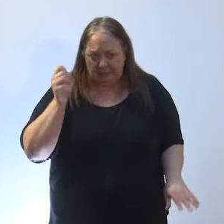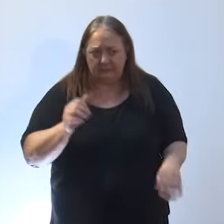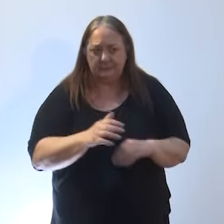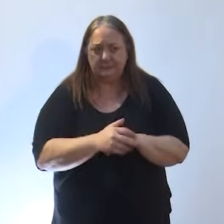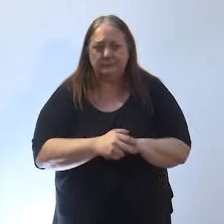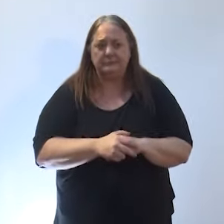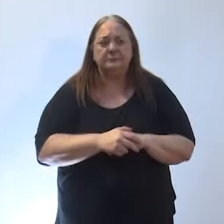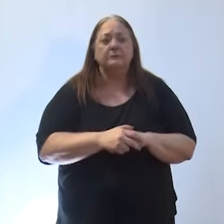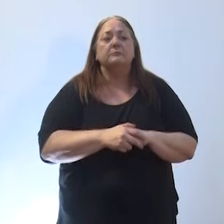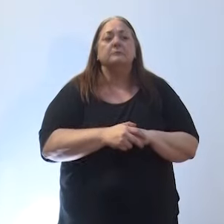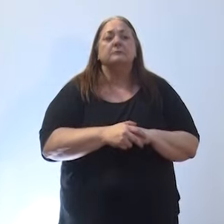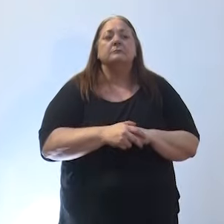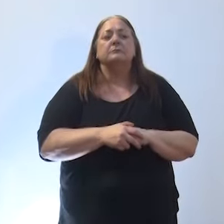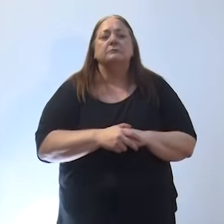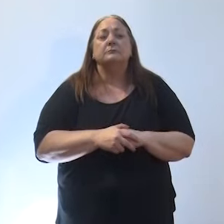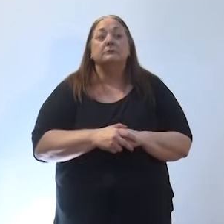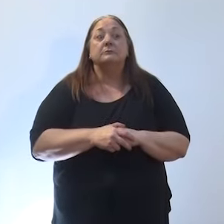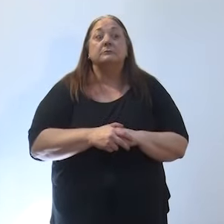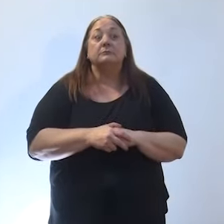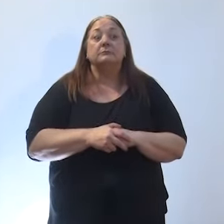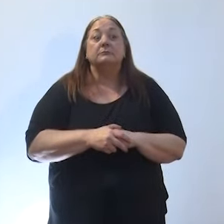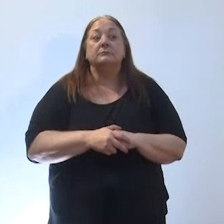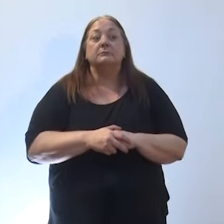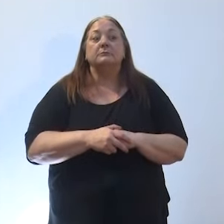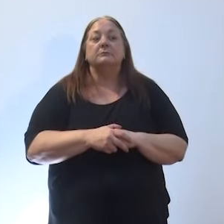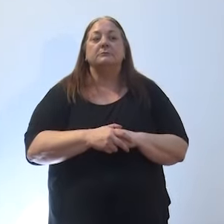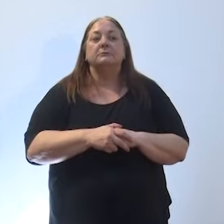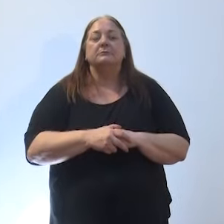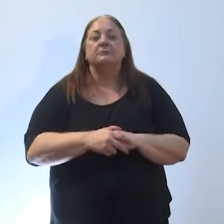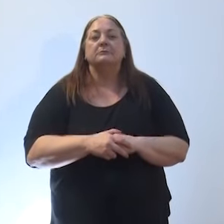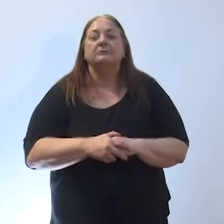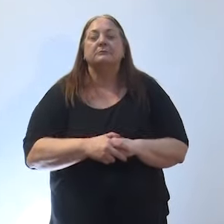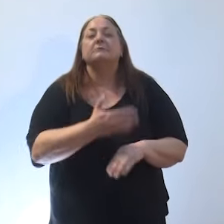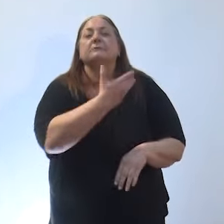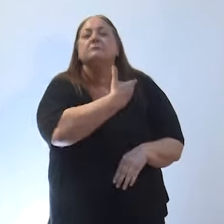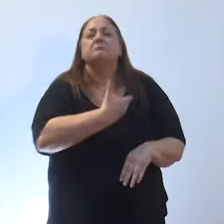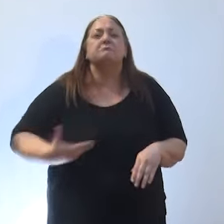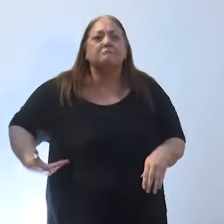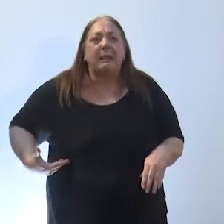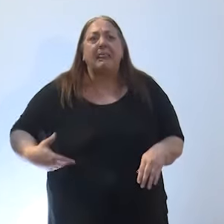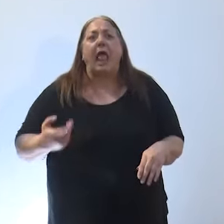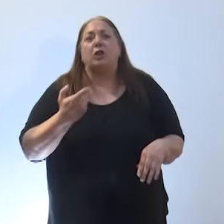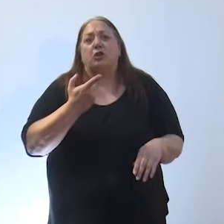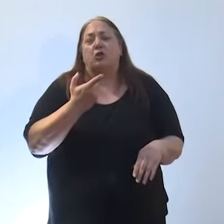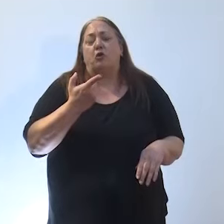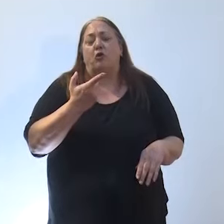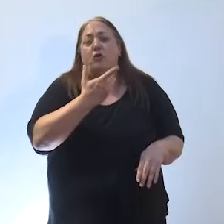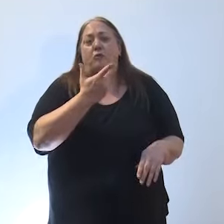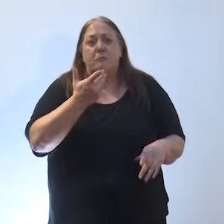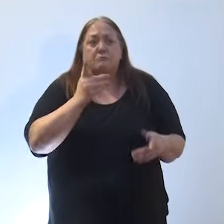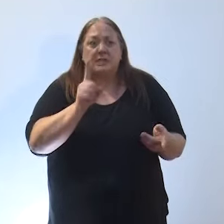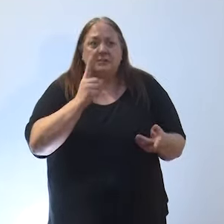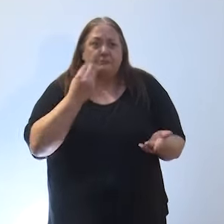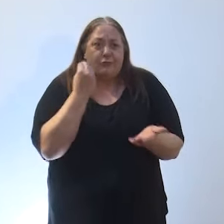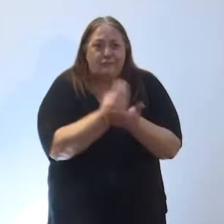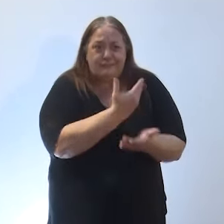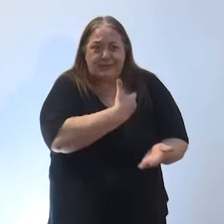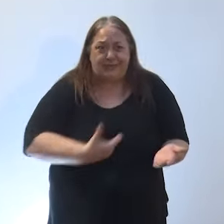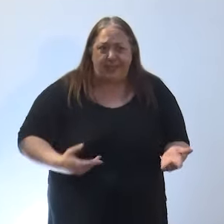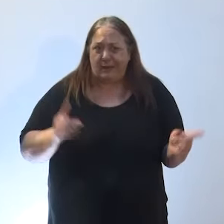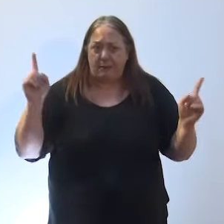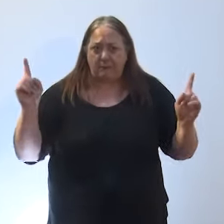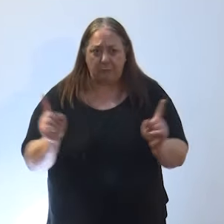aspectos políticos los los mandatos presidenciales se han acortado lo cual en algunos casos fue